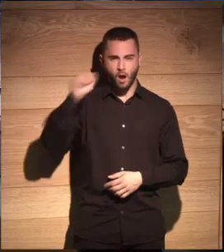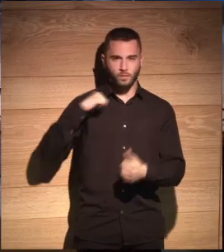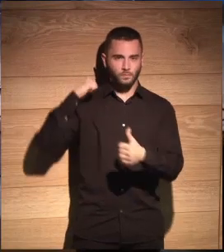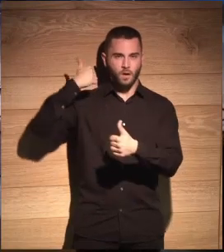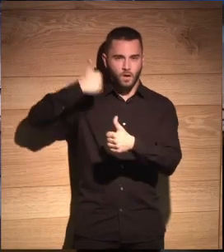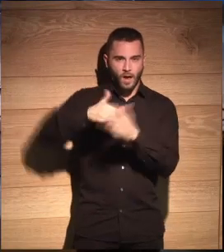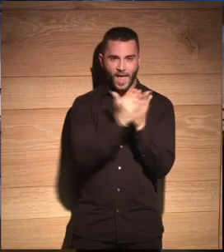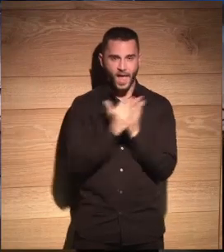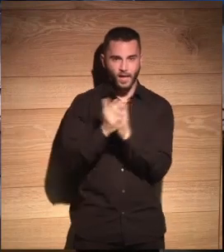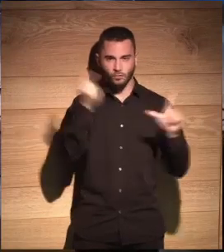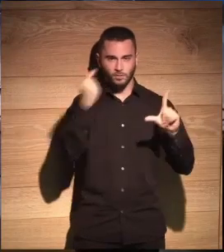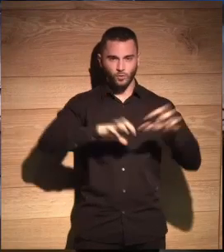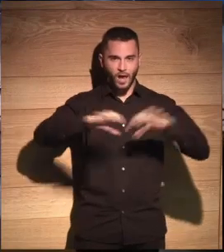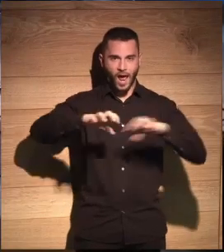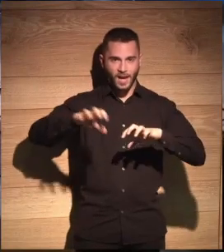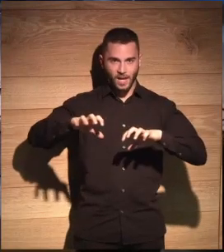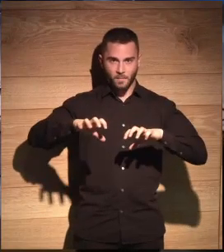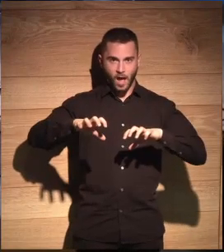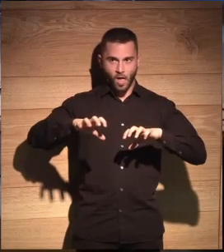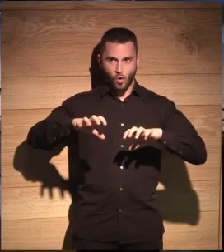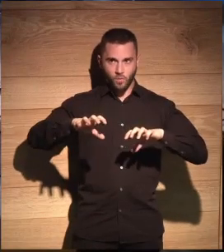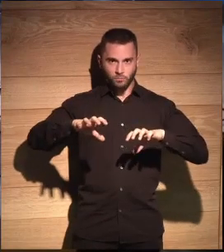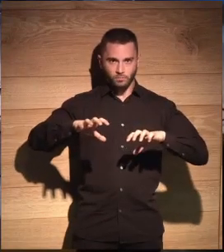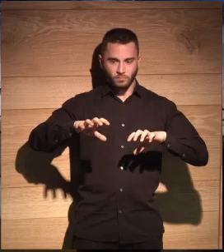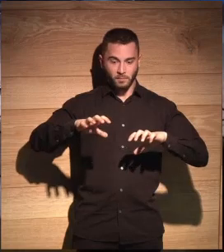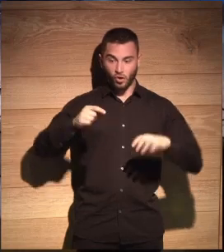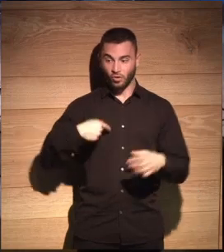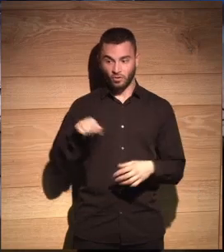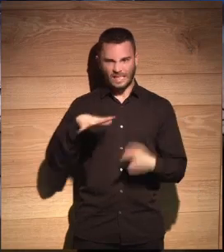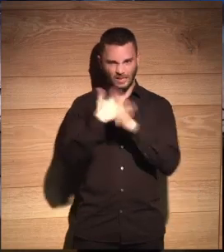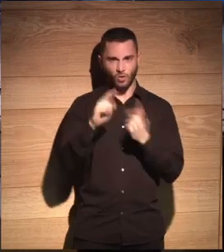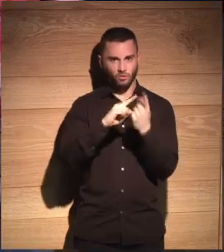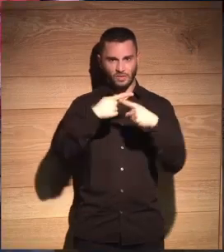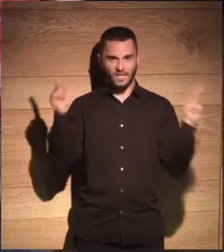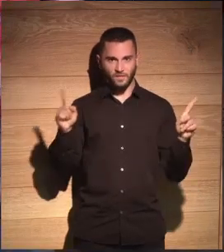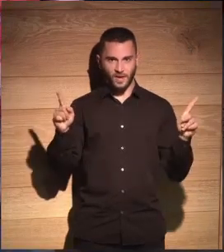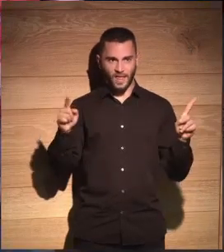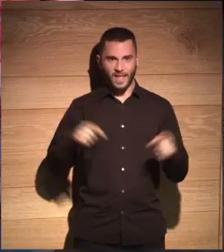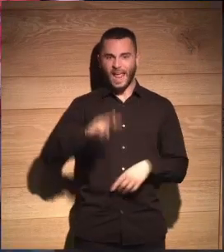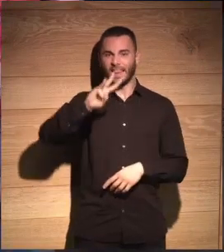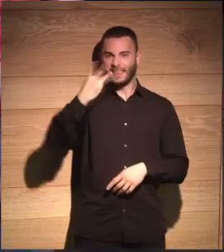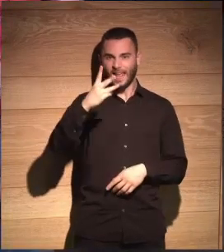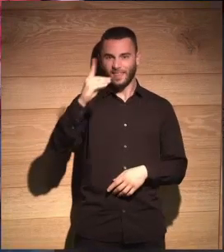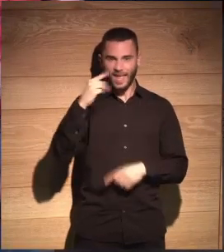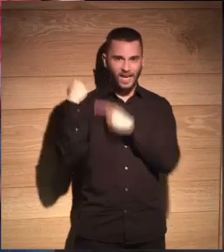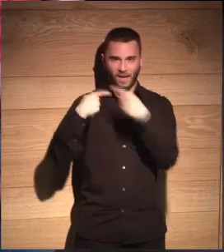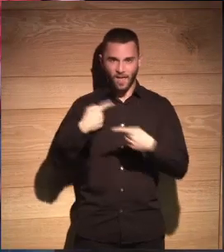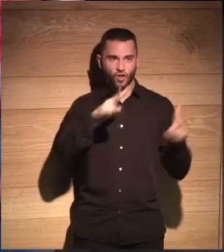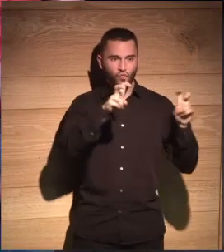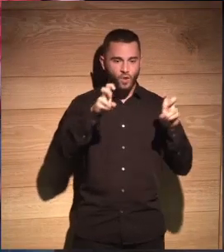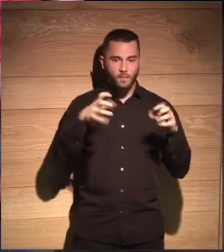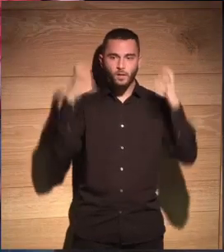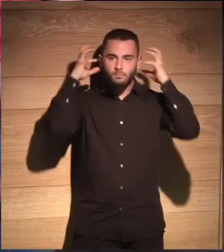de animación, aquello era un gallinero. Y en cambio, digo, esto, las nuevas generaciones, debe ser lo del 3D o yo no sé qué. Entonces, con sus